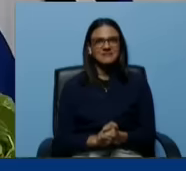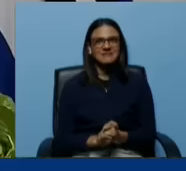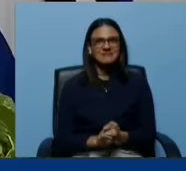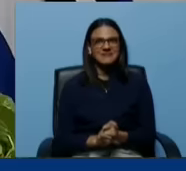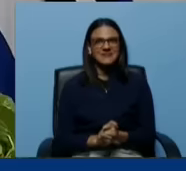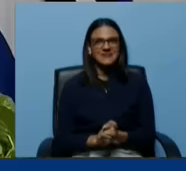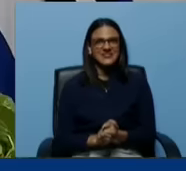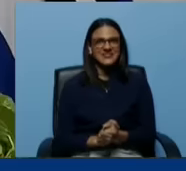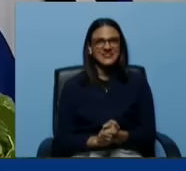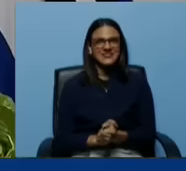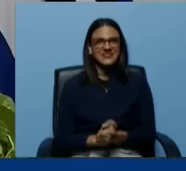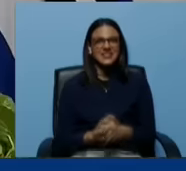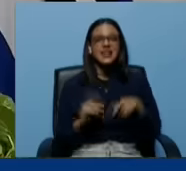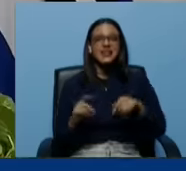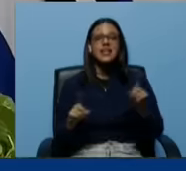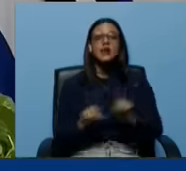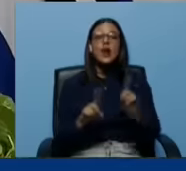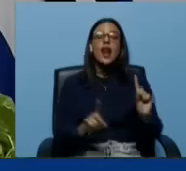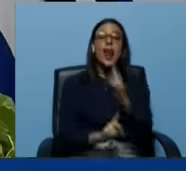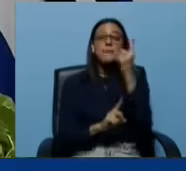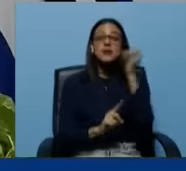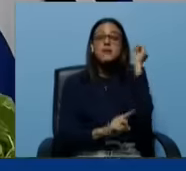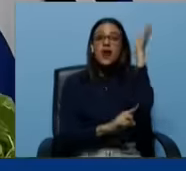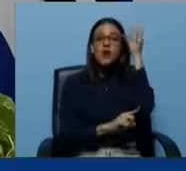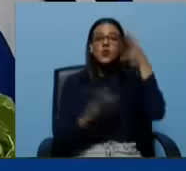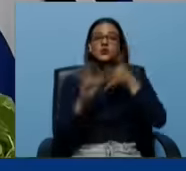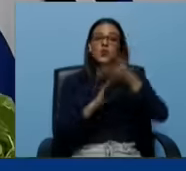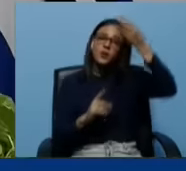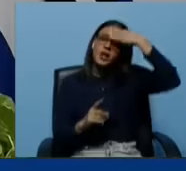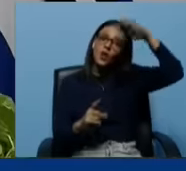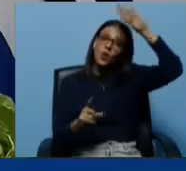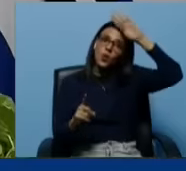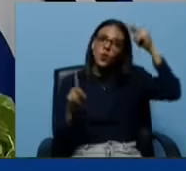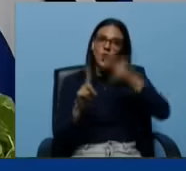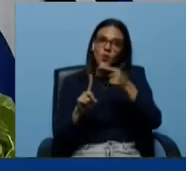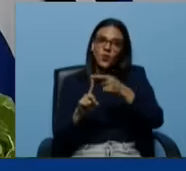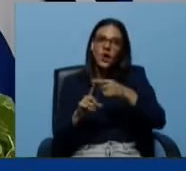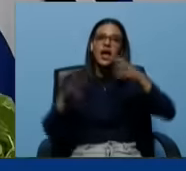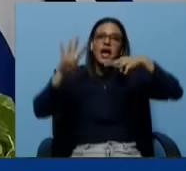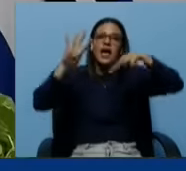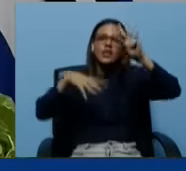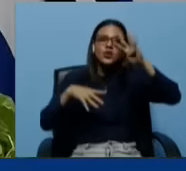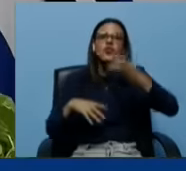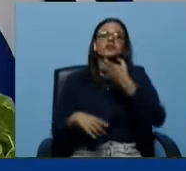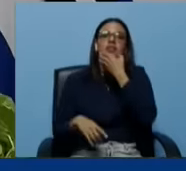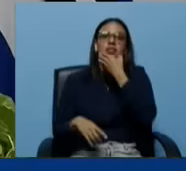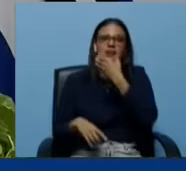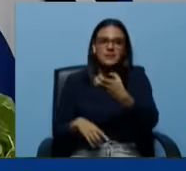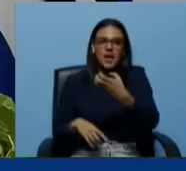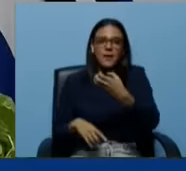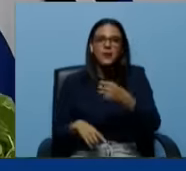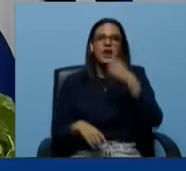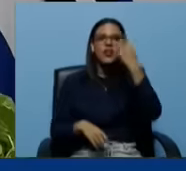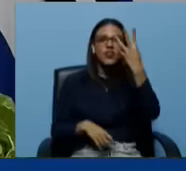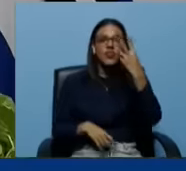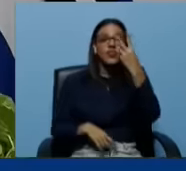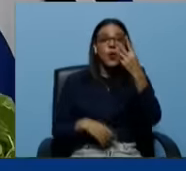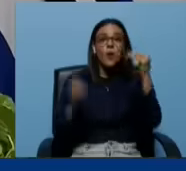la primera cumbre de La Habana, el 14 de diciembre de